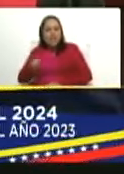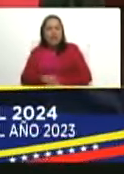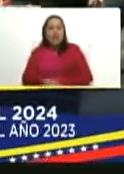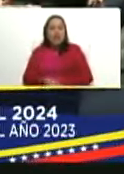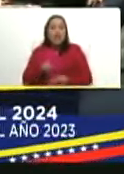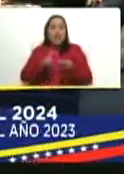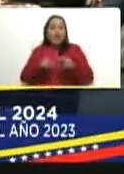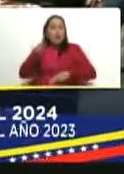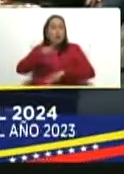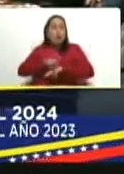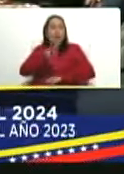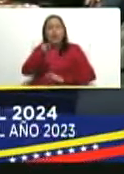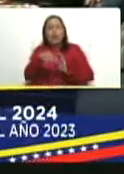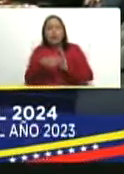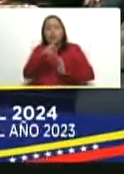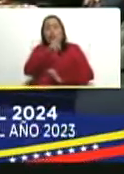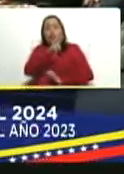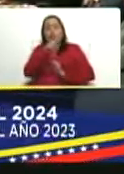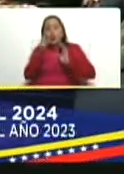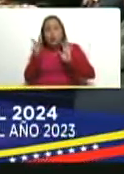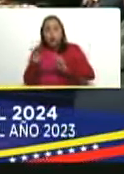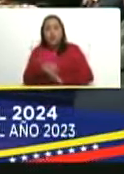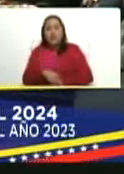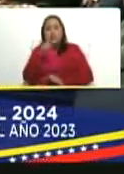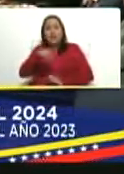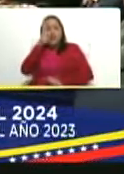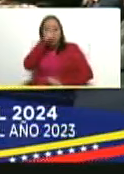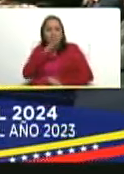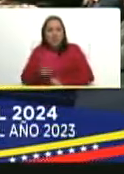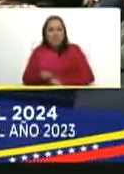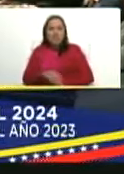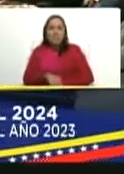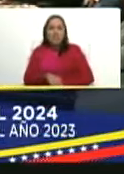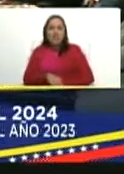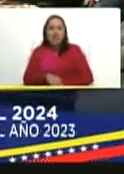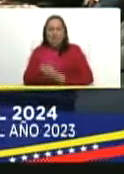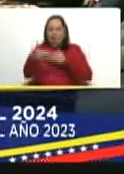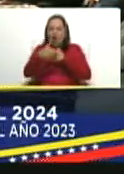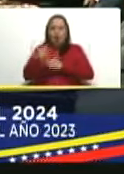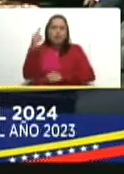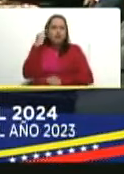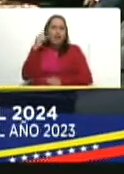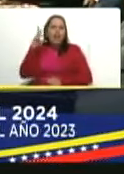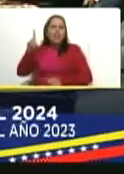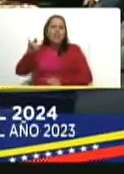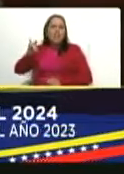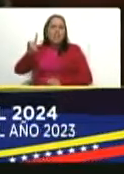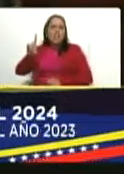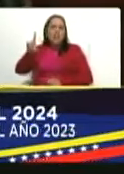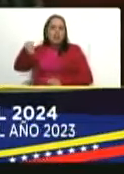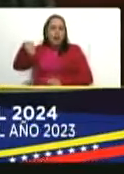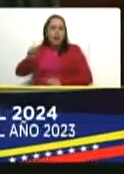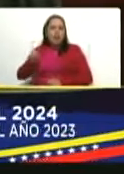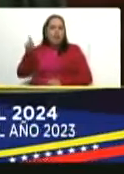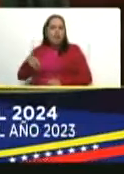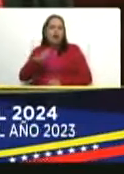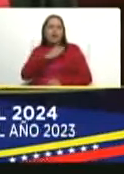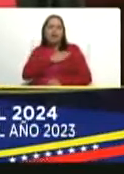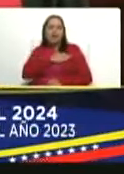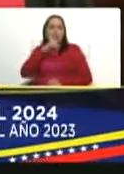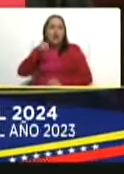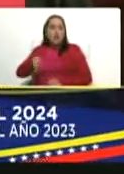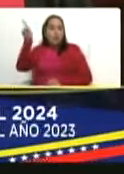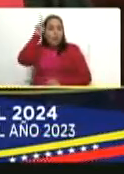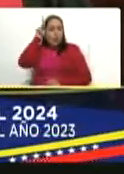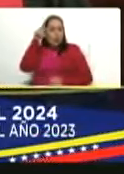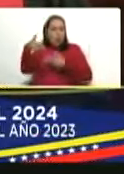Brasil en el 2016 contra la presidenta Dilma Rousseff y Lula, en Perú en el 2022 contra el presidente